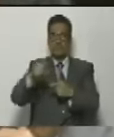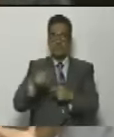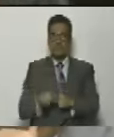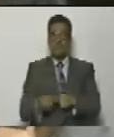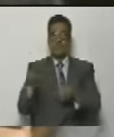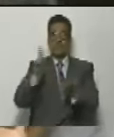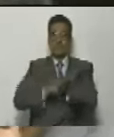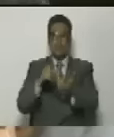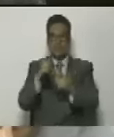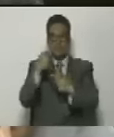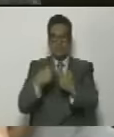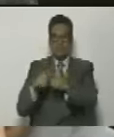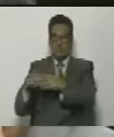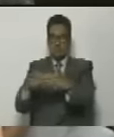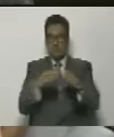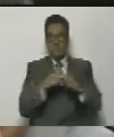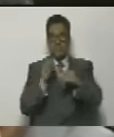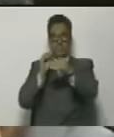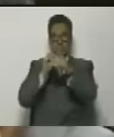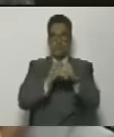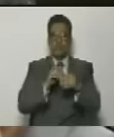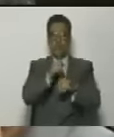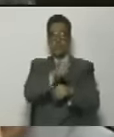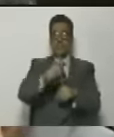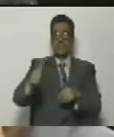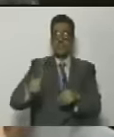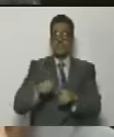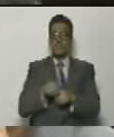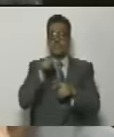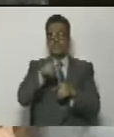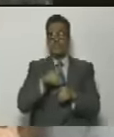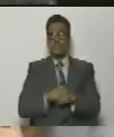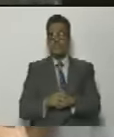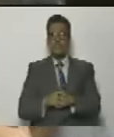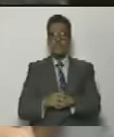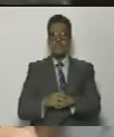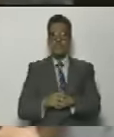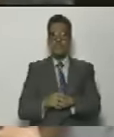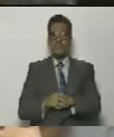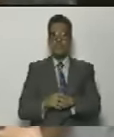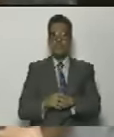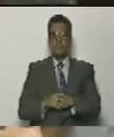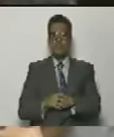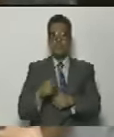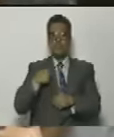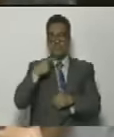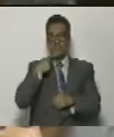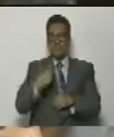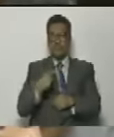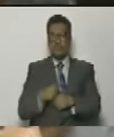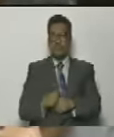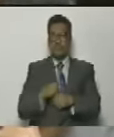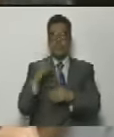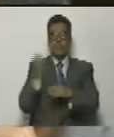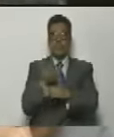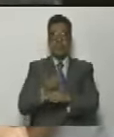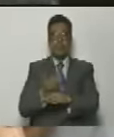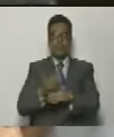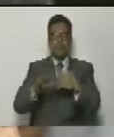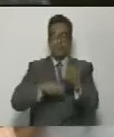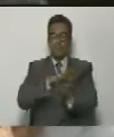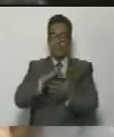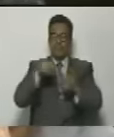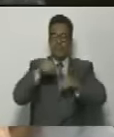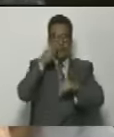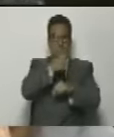vez a las distintas reuniones convocadas, cada uno de los que esté allí señalará que las sanciones perjudican